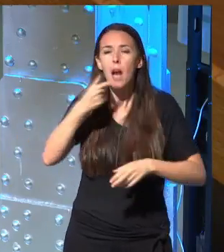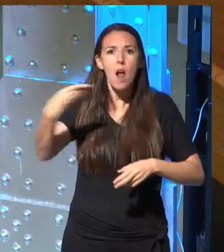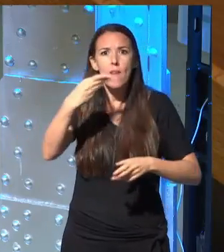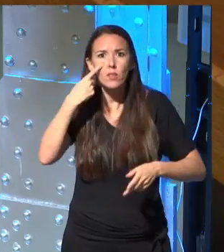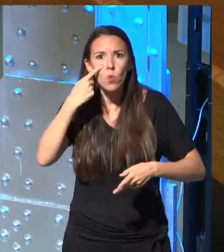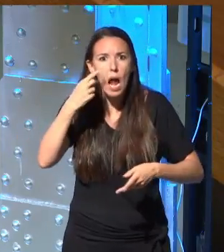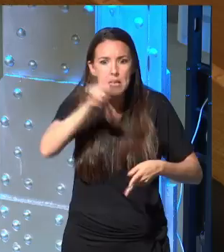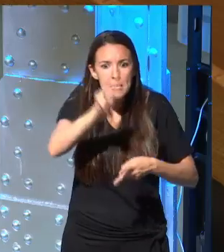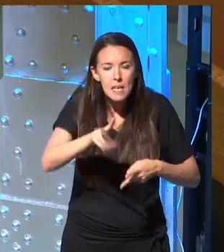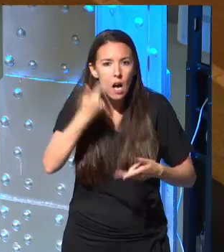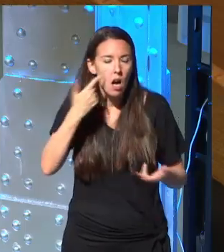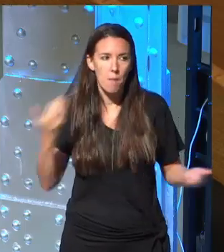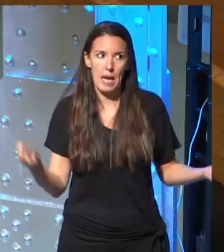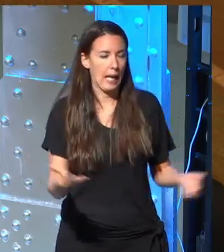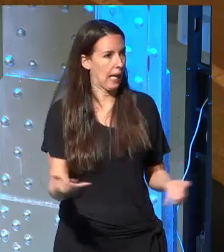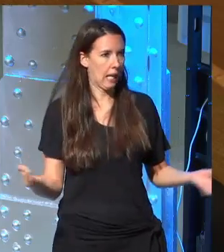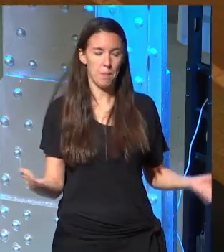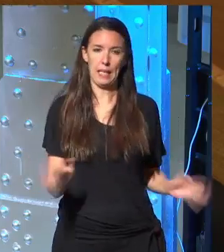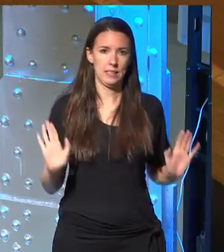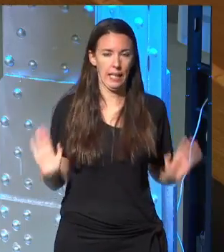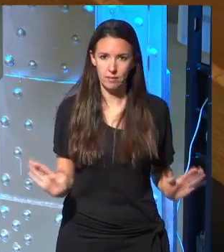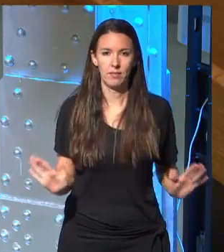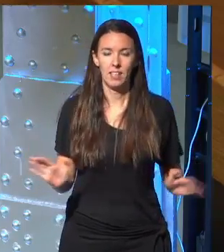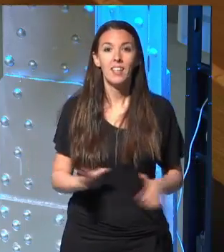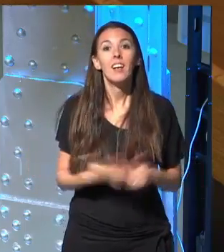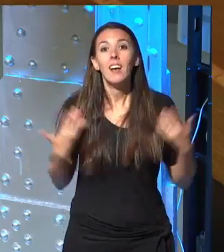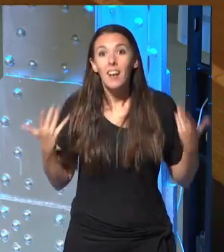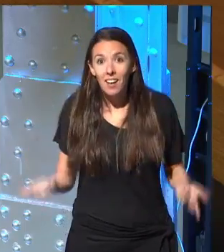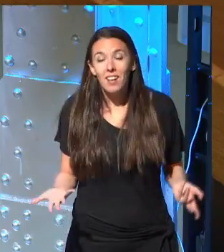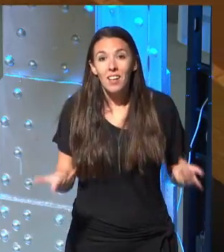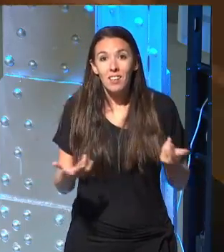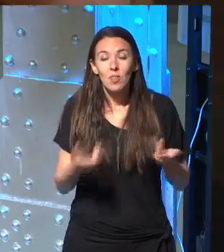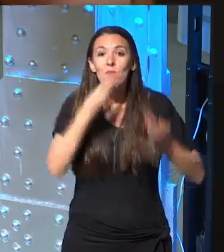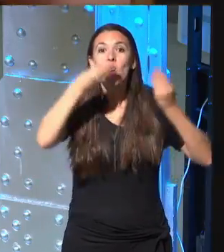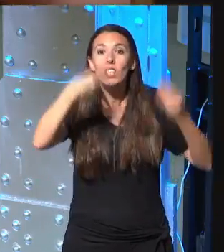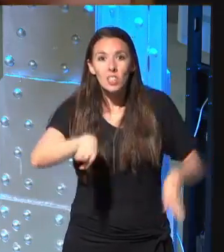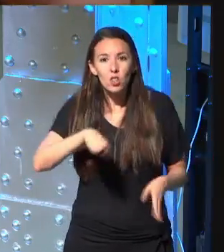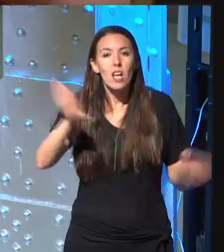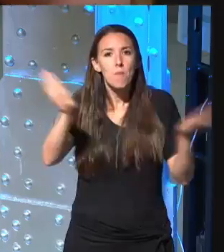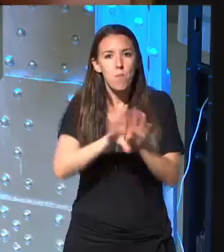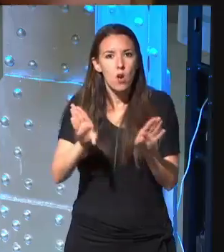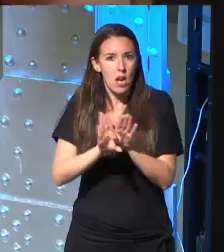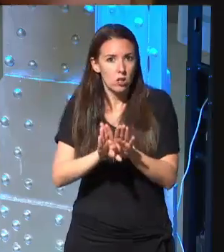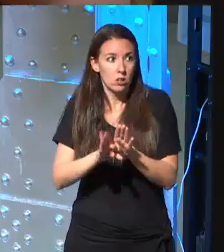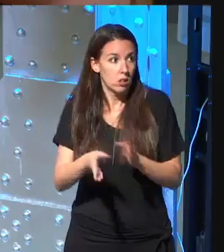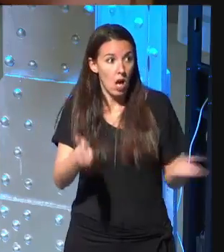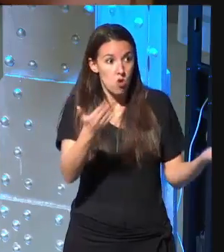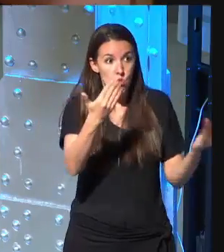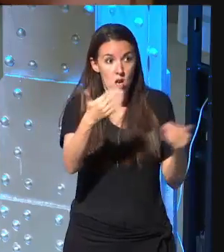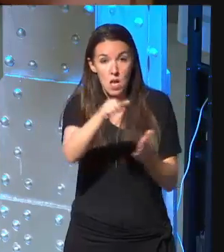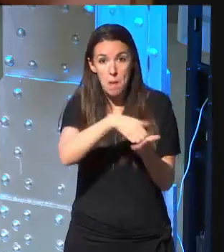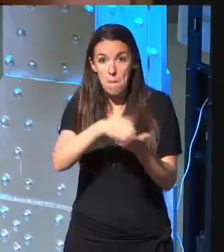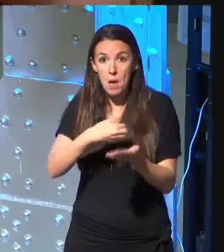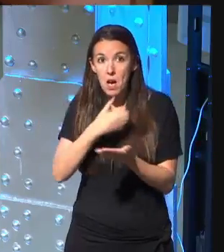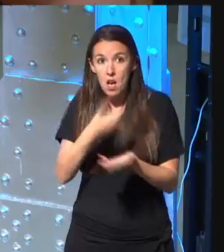Bartual. Y dije, a ver, ¿qué ha pasado aquí en este mundo? Y entonces leí la historia ya por la noche, dije, ya no hay nadie, es hora